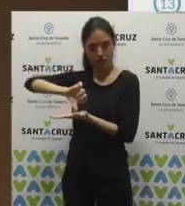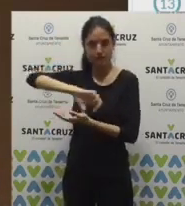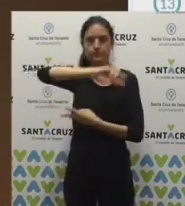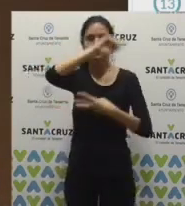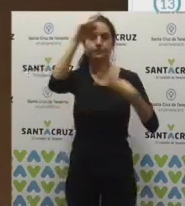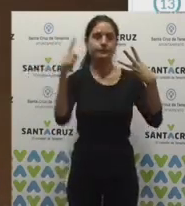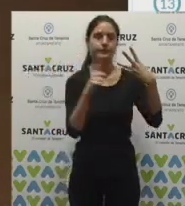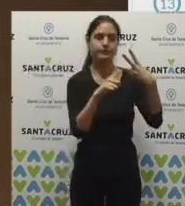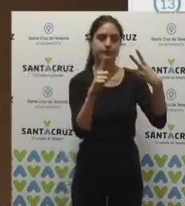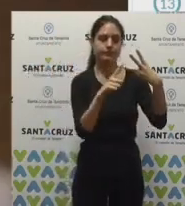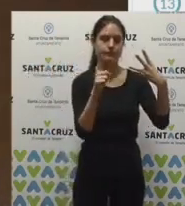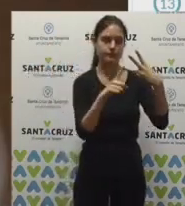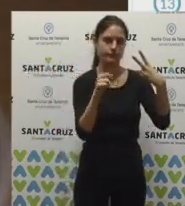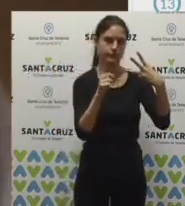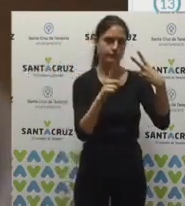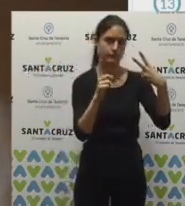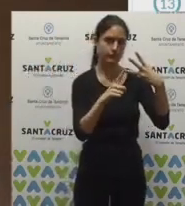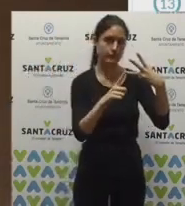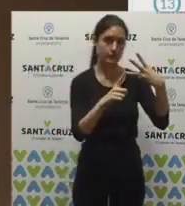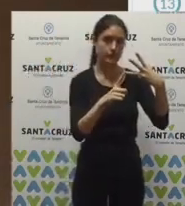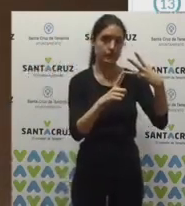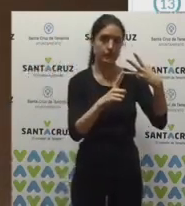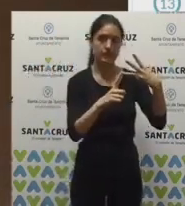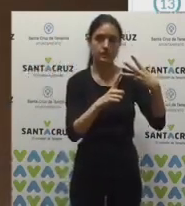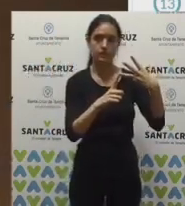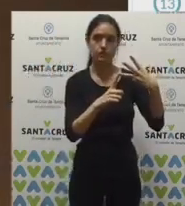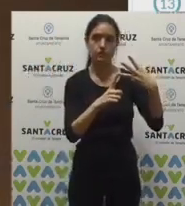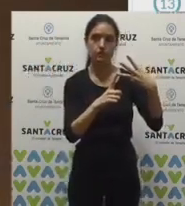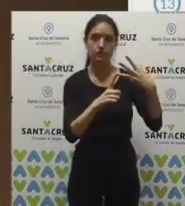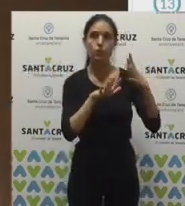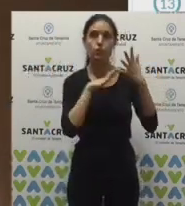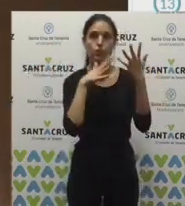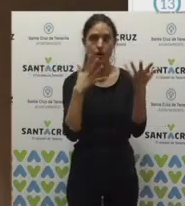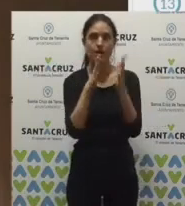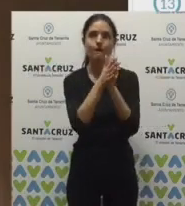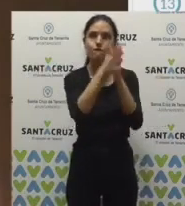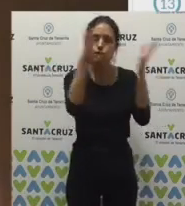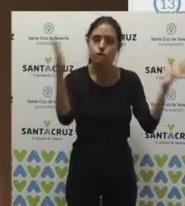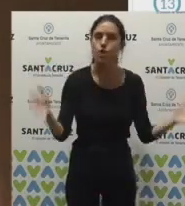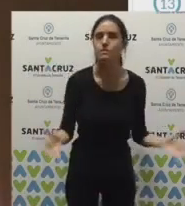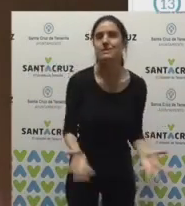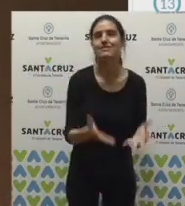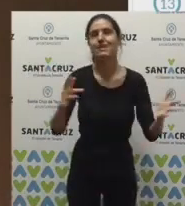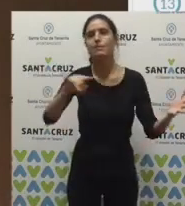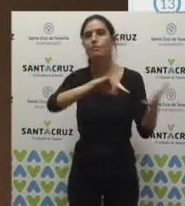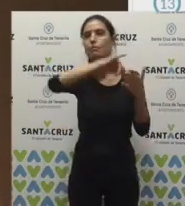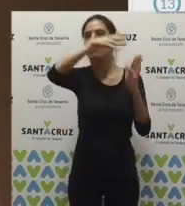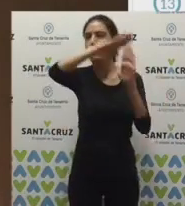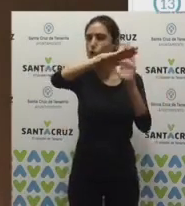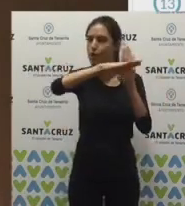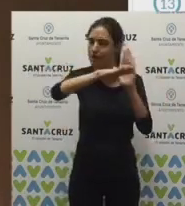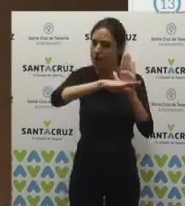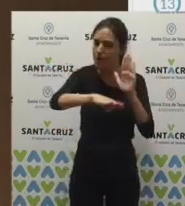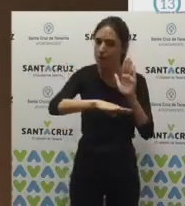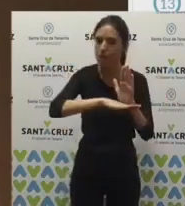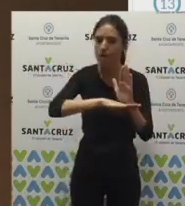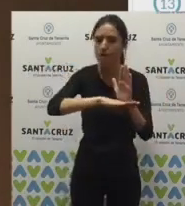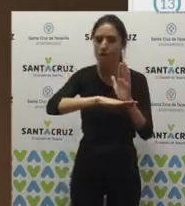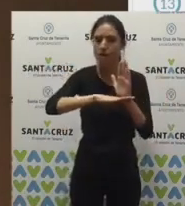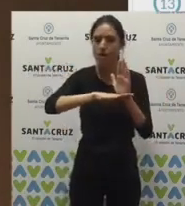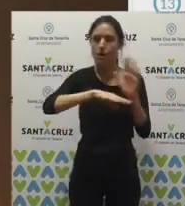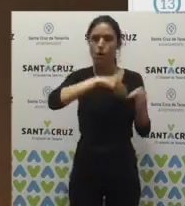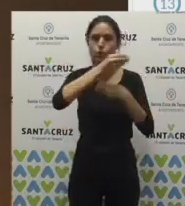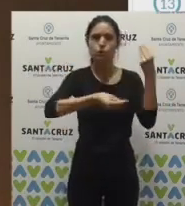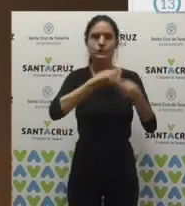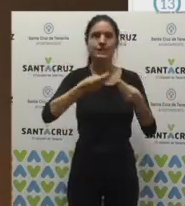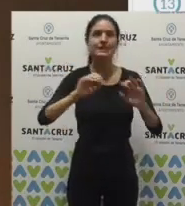de esos dos puntos del acuerdo es el de fomentar programas de choque de obras menores utilizando a los distritos los distritos